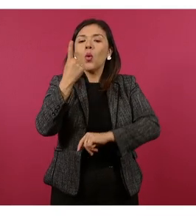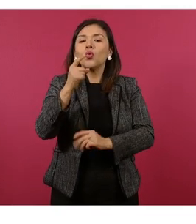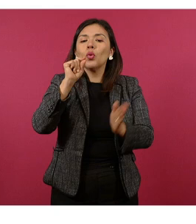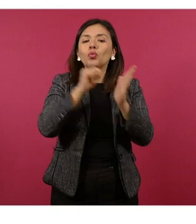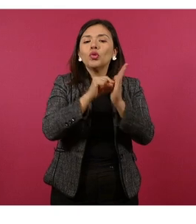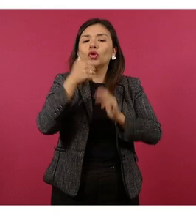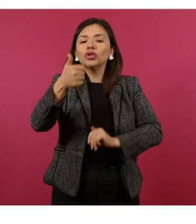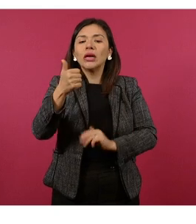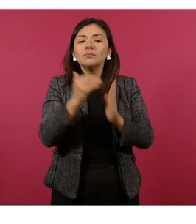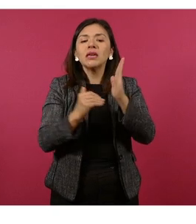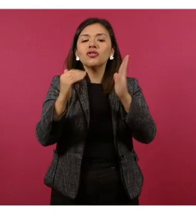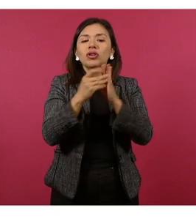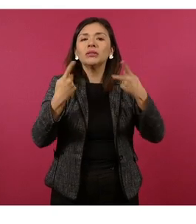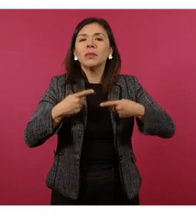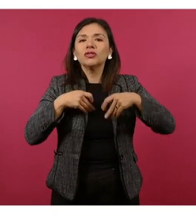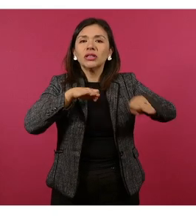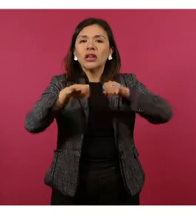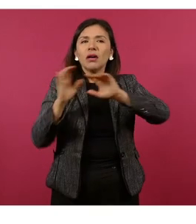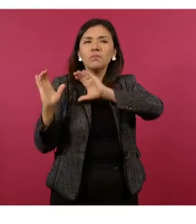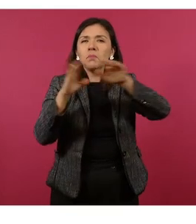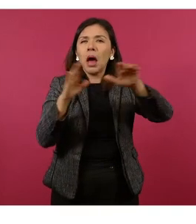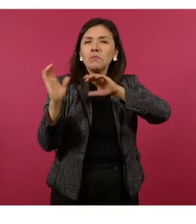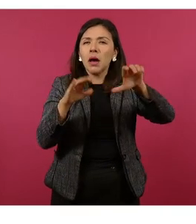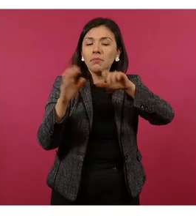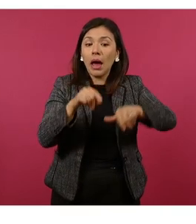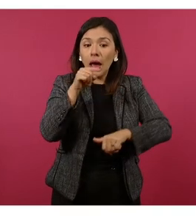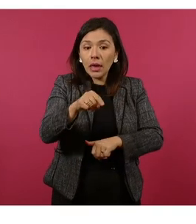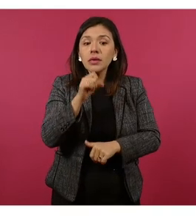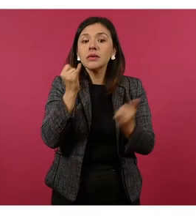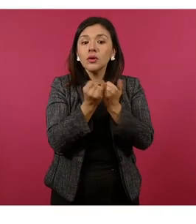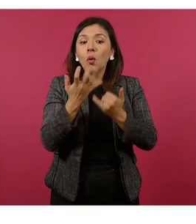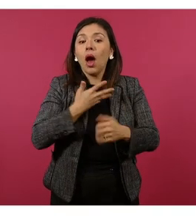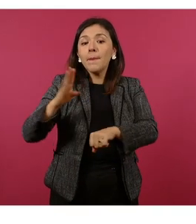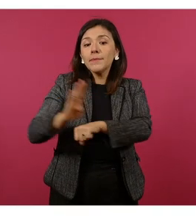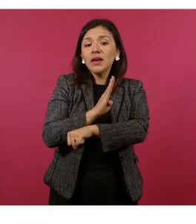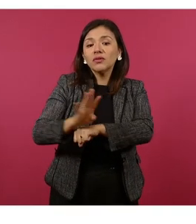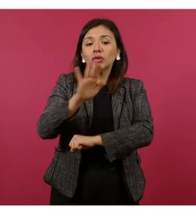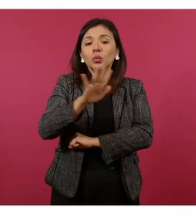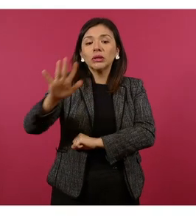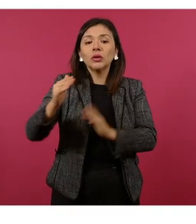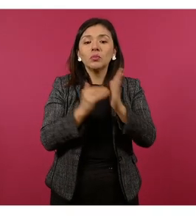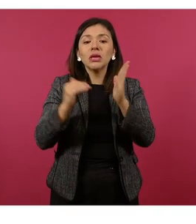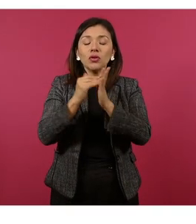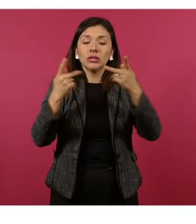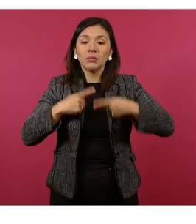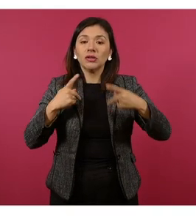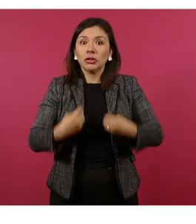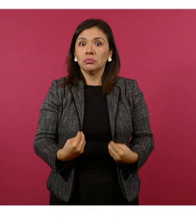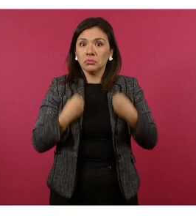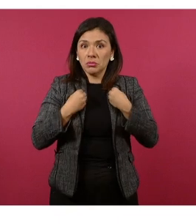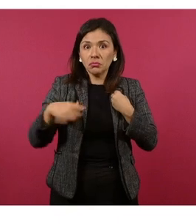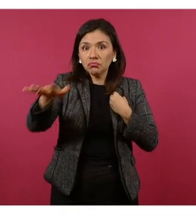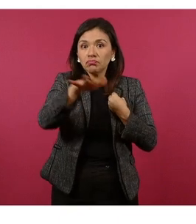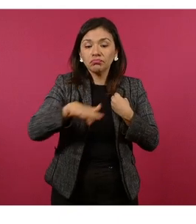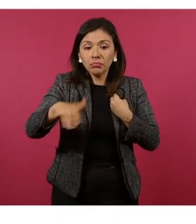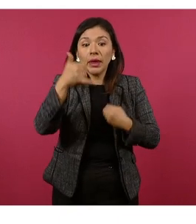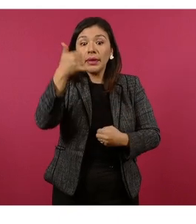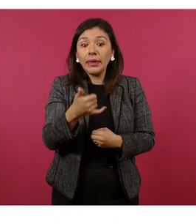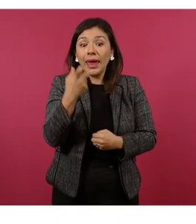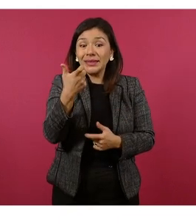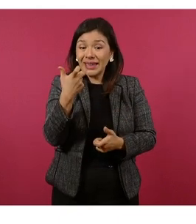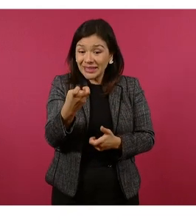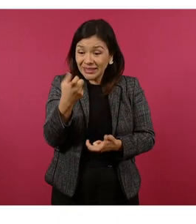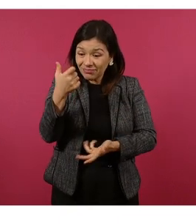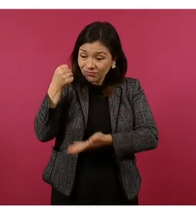millones de de empleos eh hemos podido beneficiar a 55 millones de habitantes y esta inversión Es